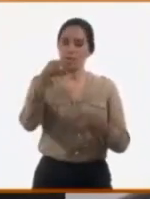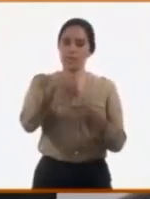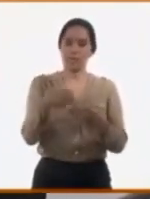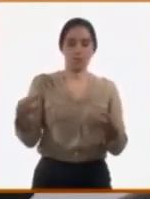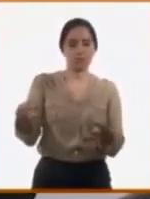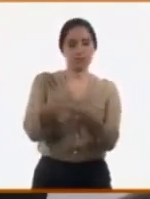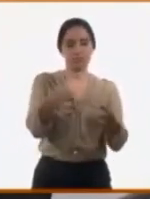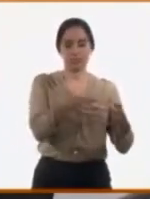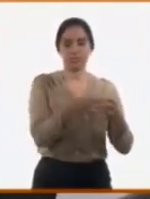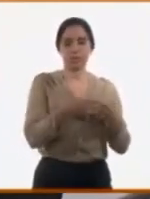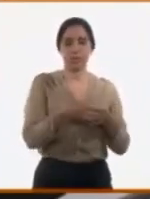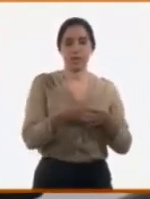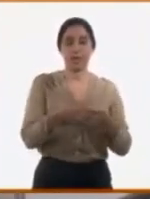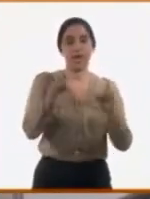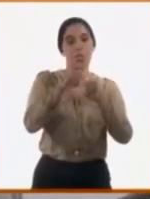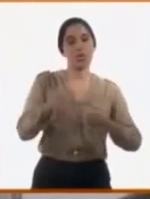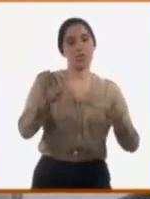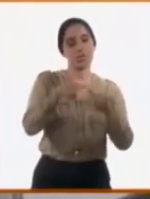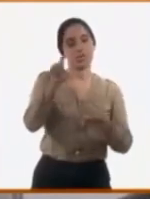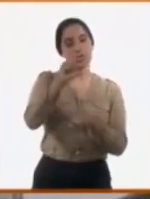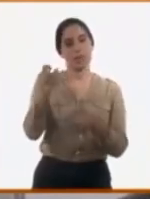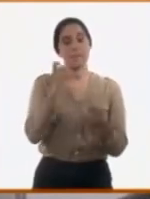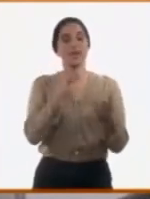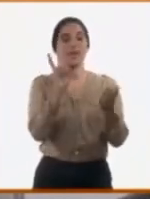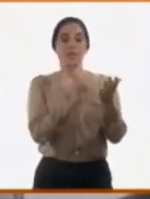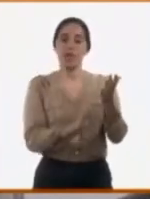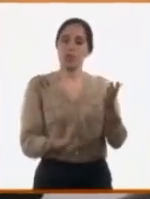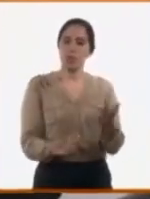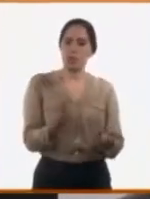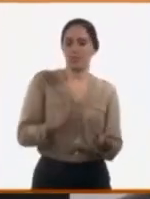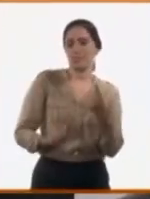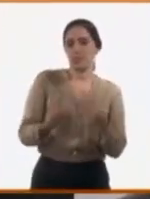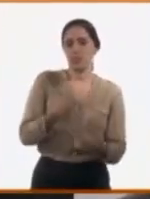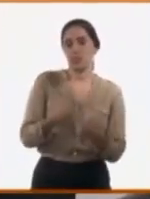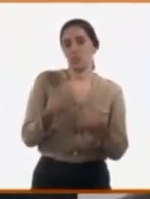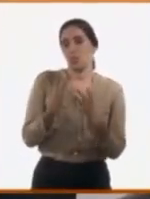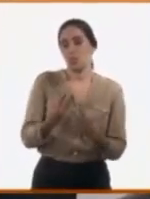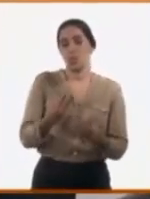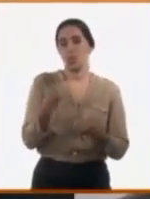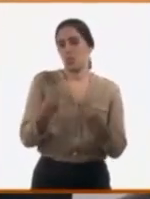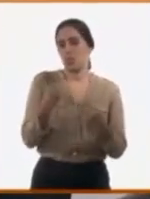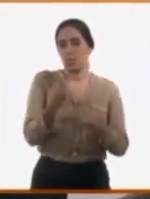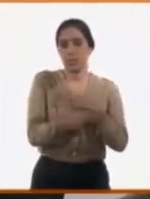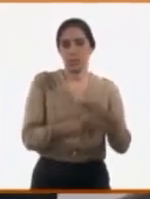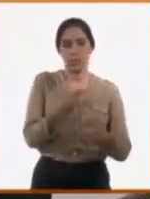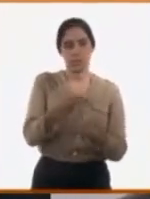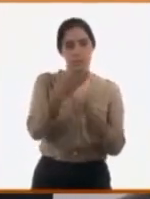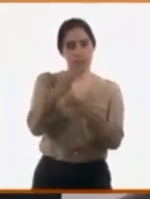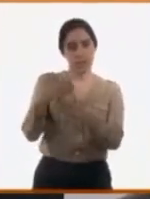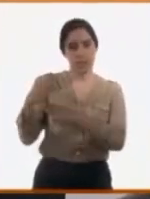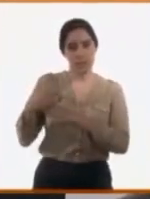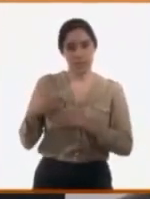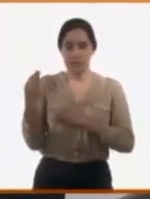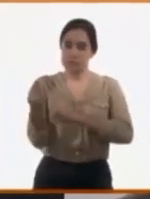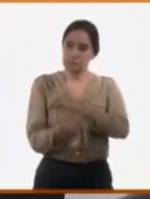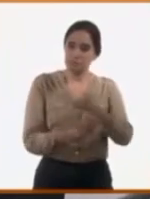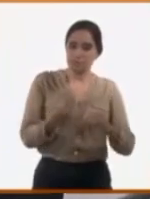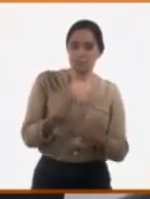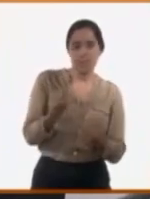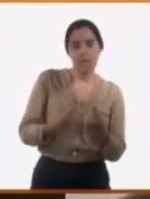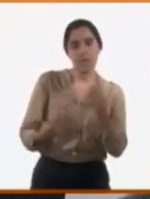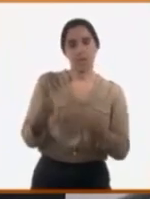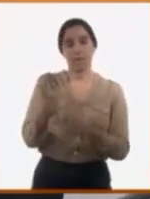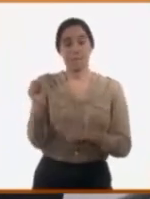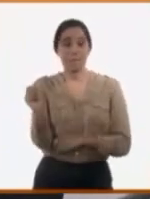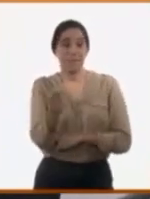institución para que evalúen hasta dónde poder llegar y cuánto podemos hacer también diferente por lo tanto en primer lugar en una de las